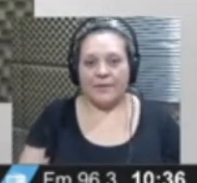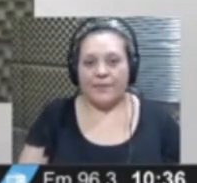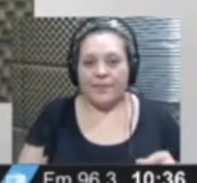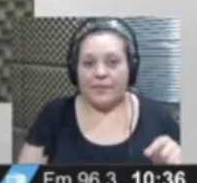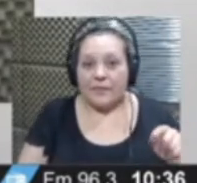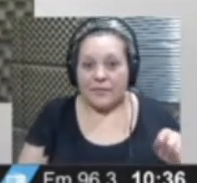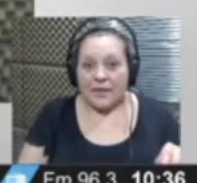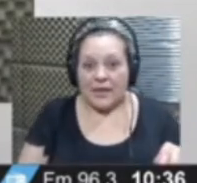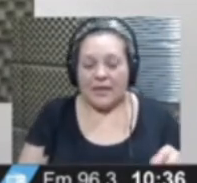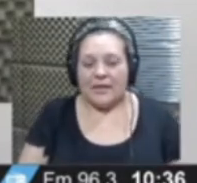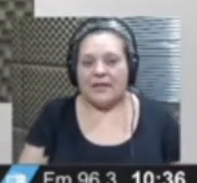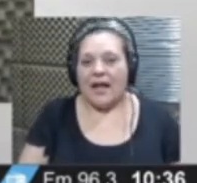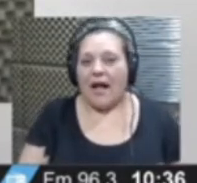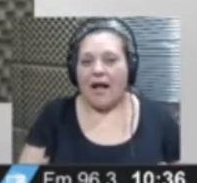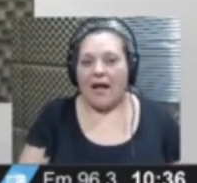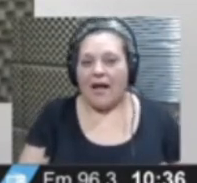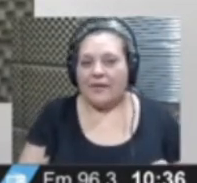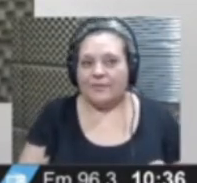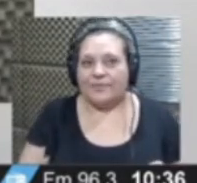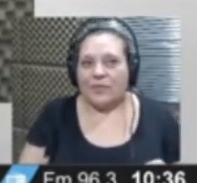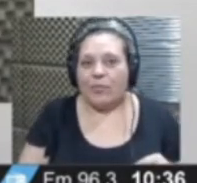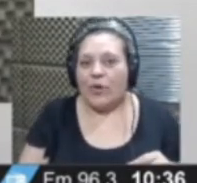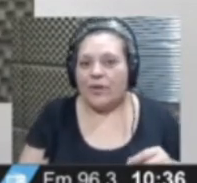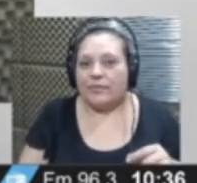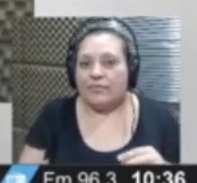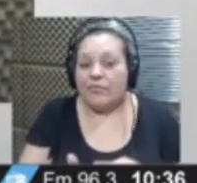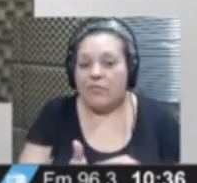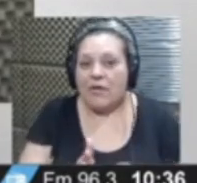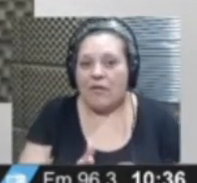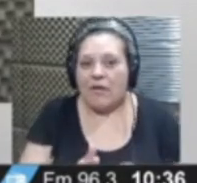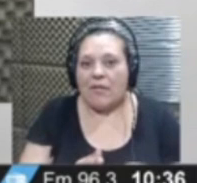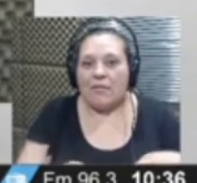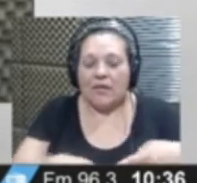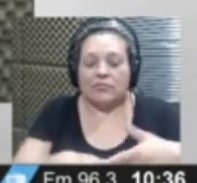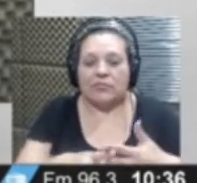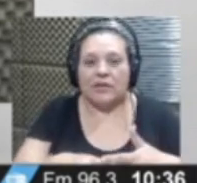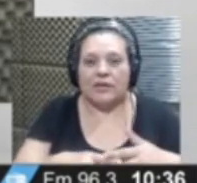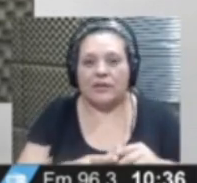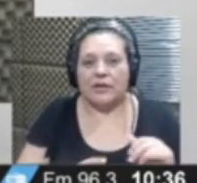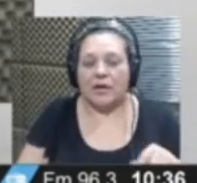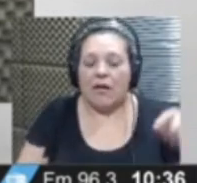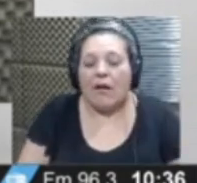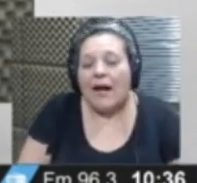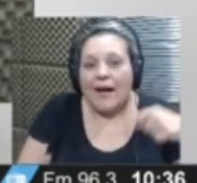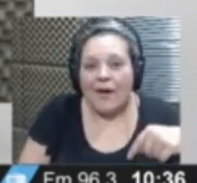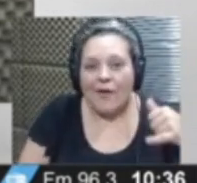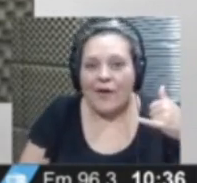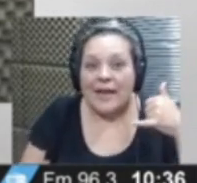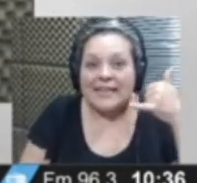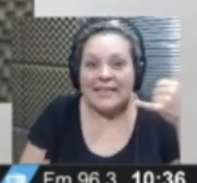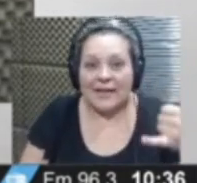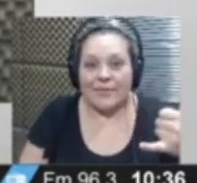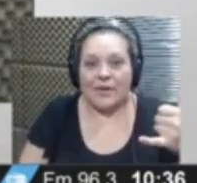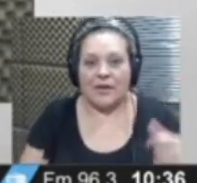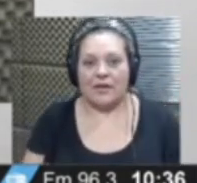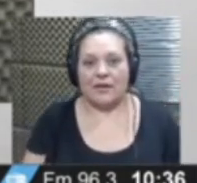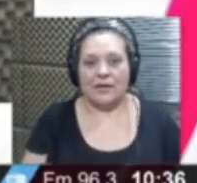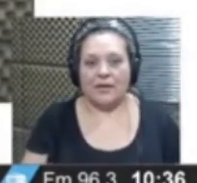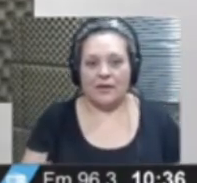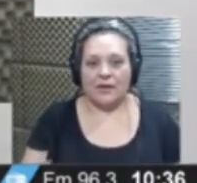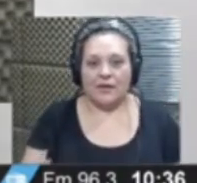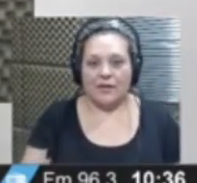bueno, esas cosas de la tecnología, así es que vamos a ir nomás por una comunicación tradicional, el